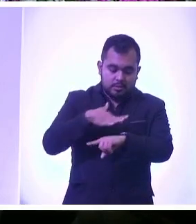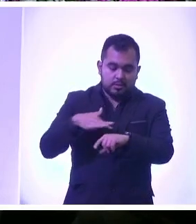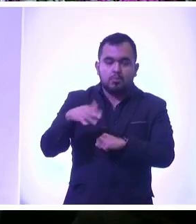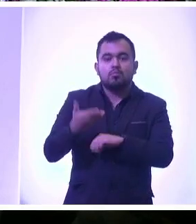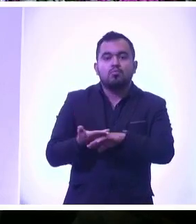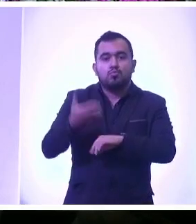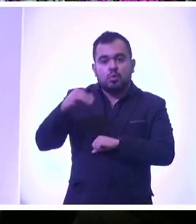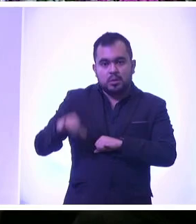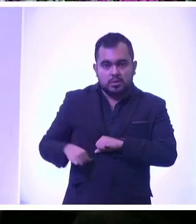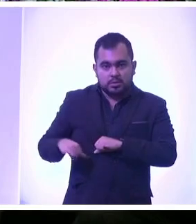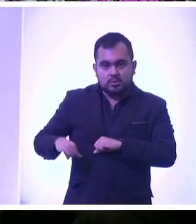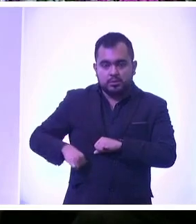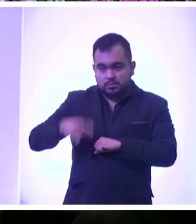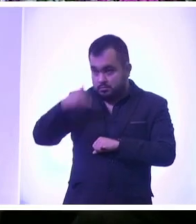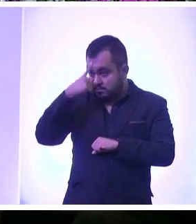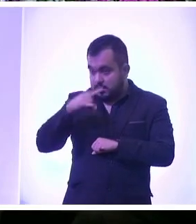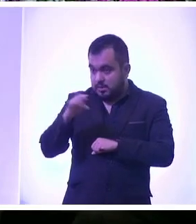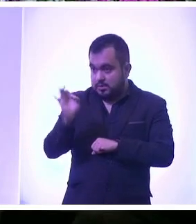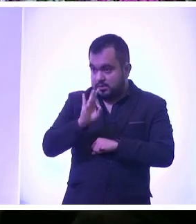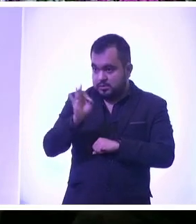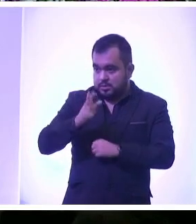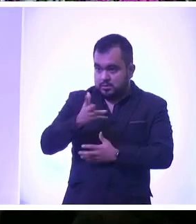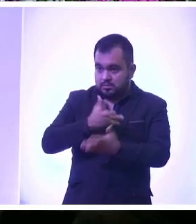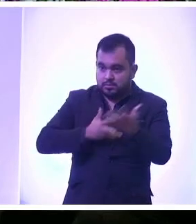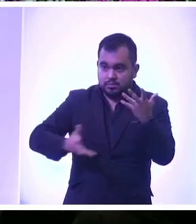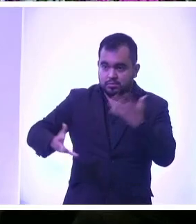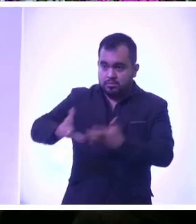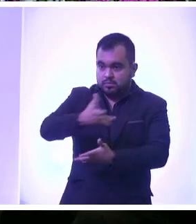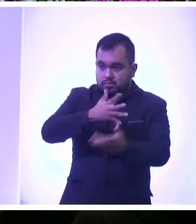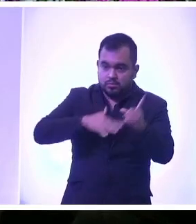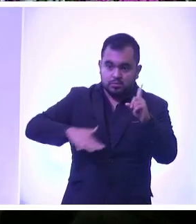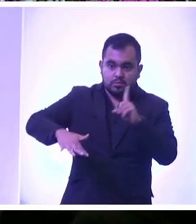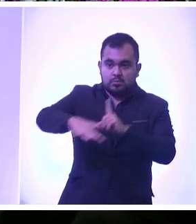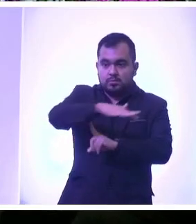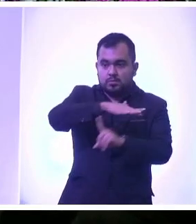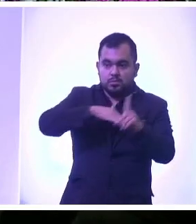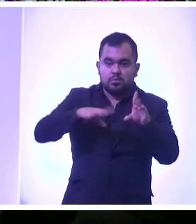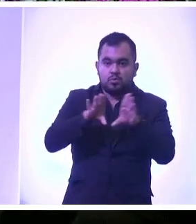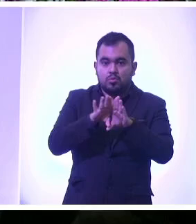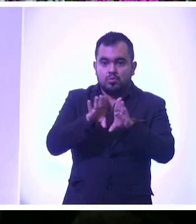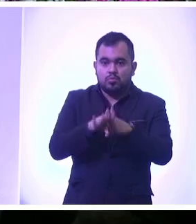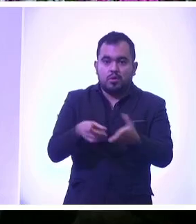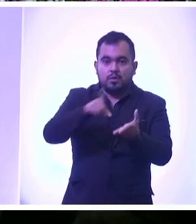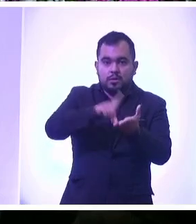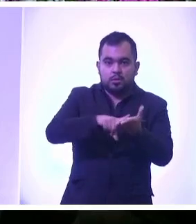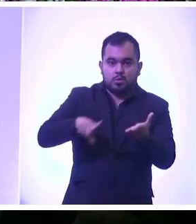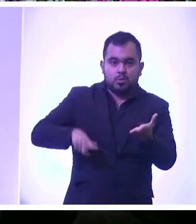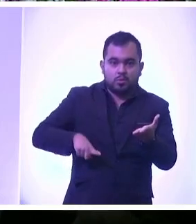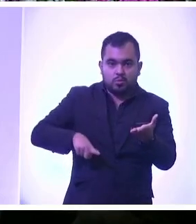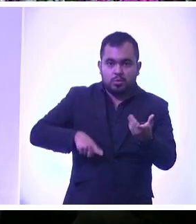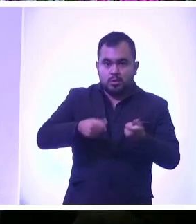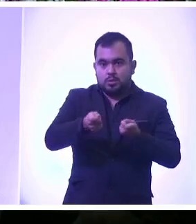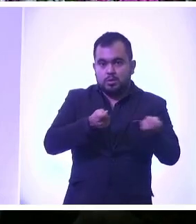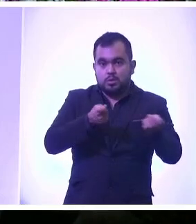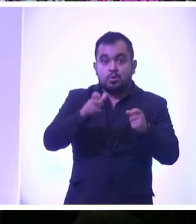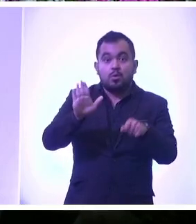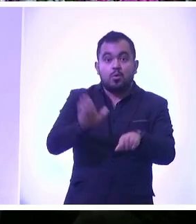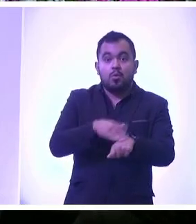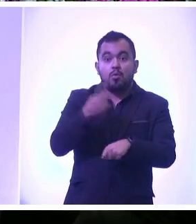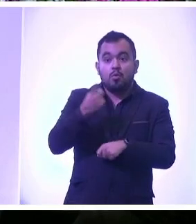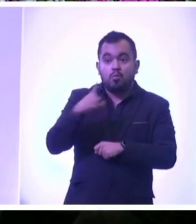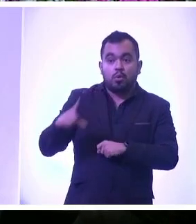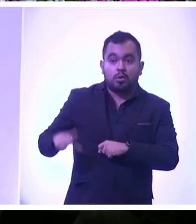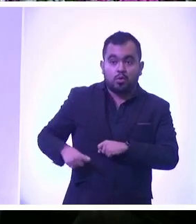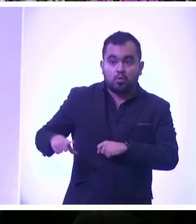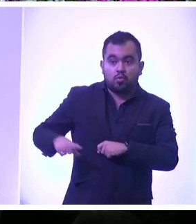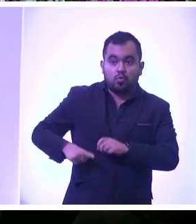para quizás traerlas eh al entorno de cómo se maneja el gobierno porque el gobierno Hasta